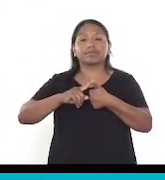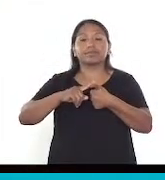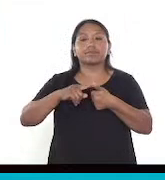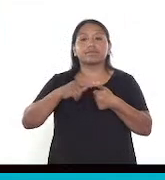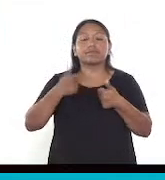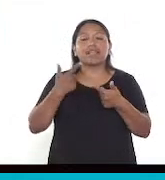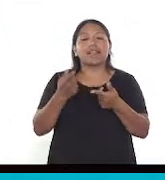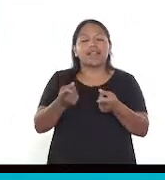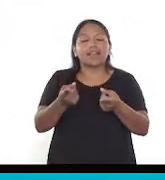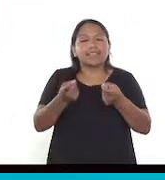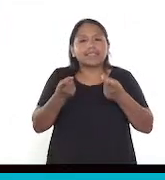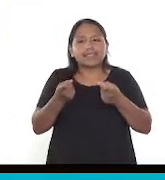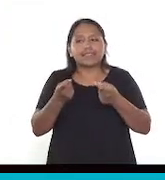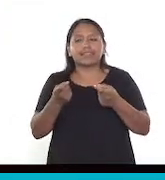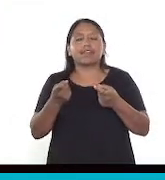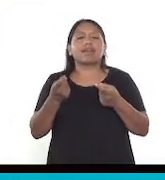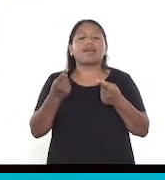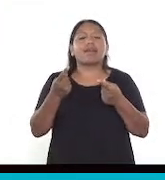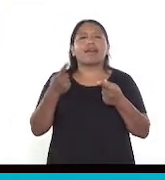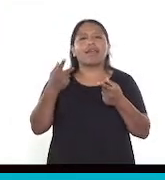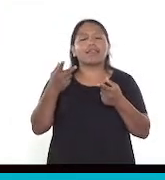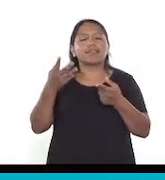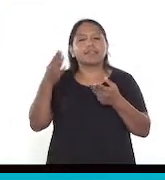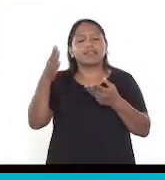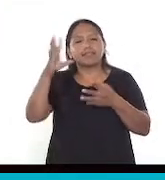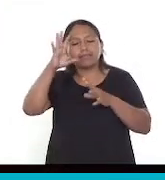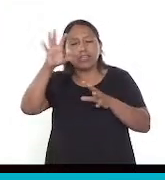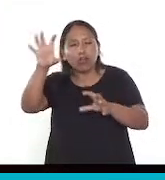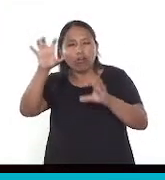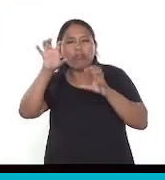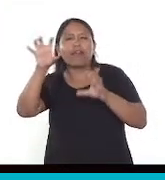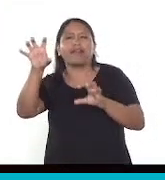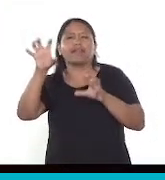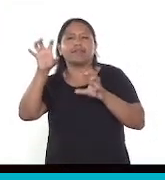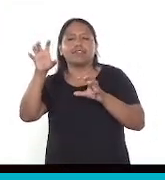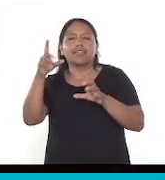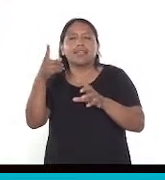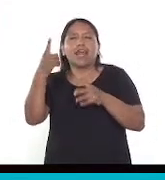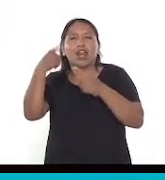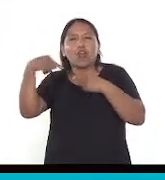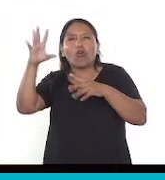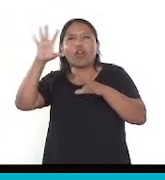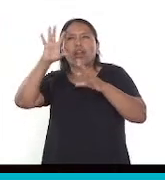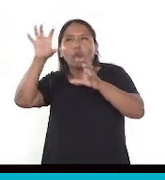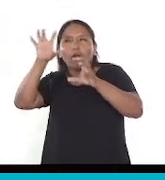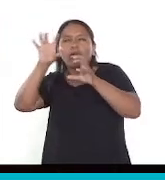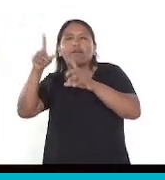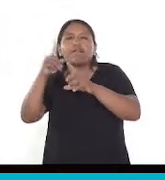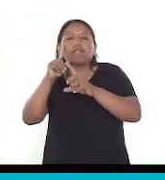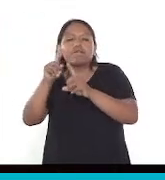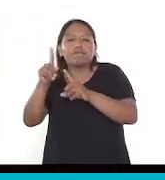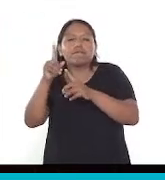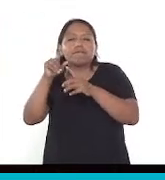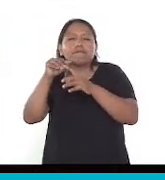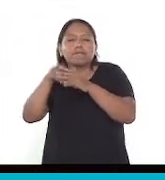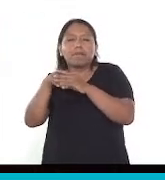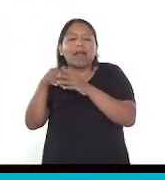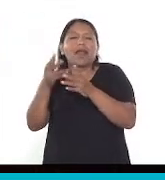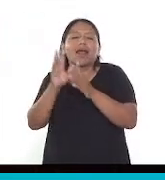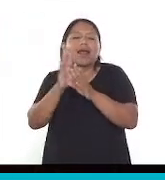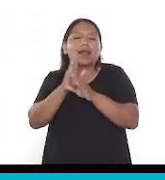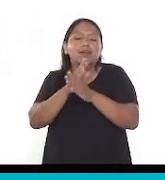habla de la necesidad de recordar de mantener vivos los recuerdos para no volver a